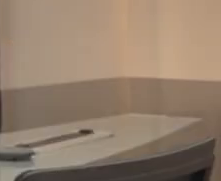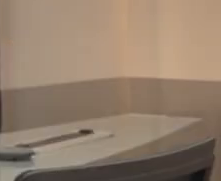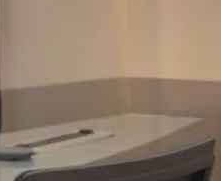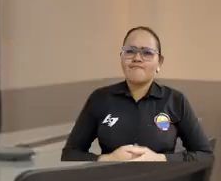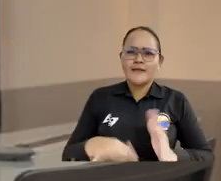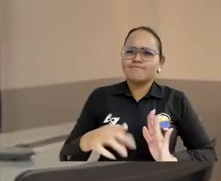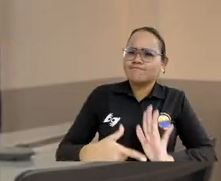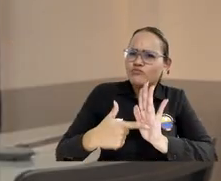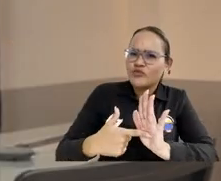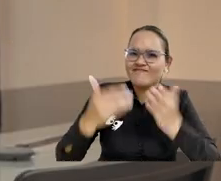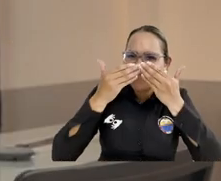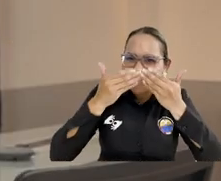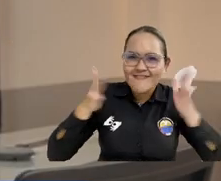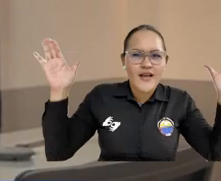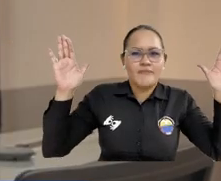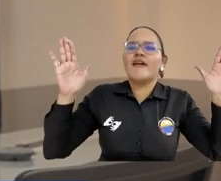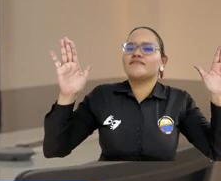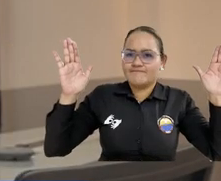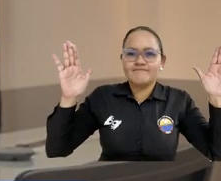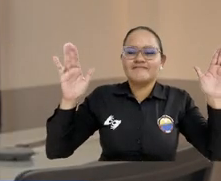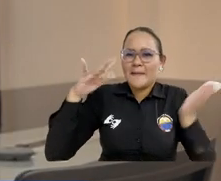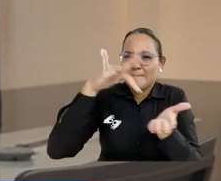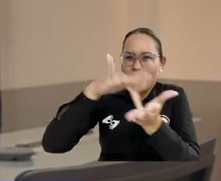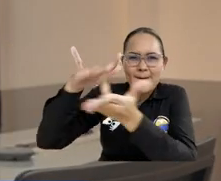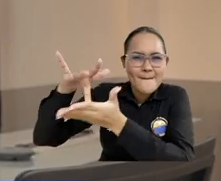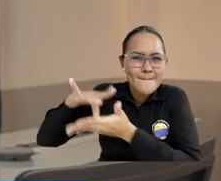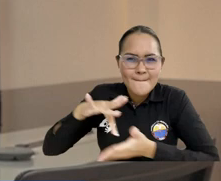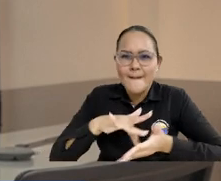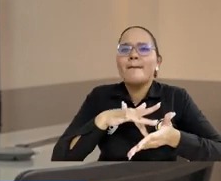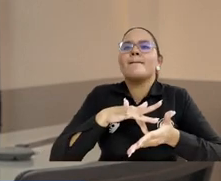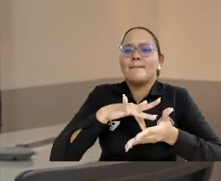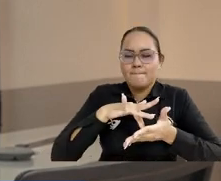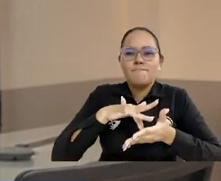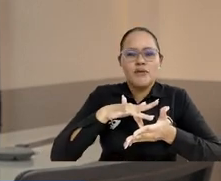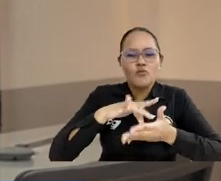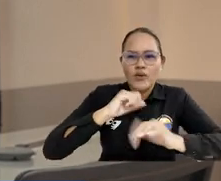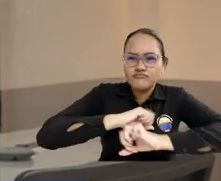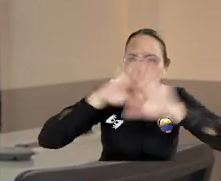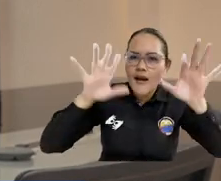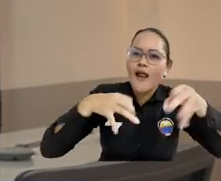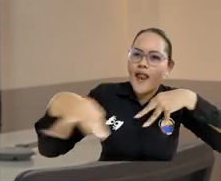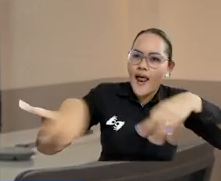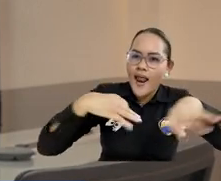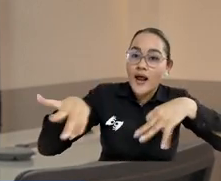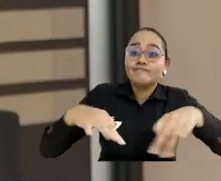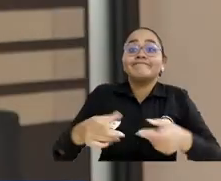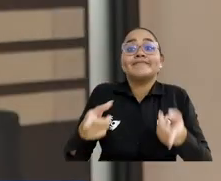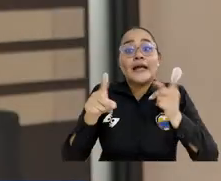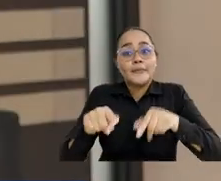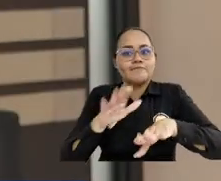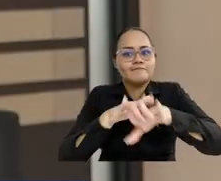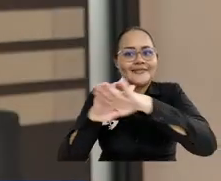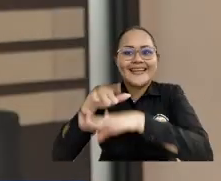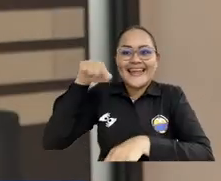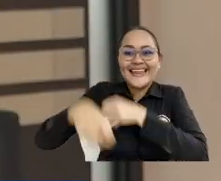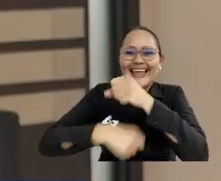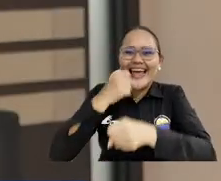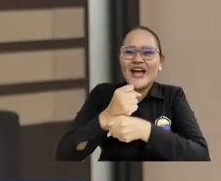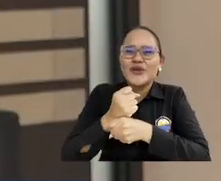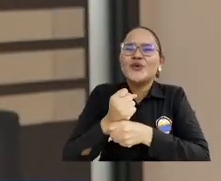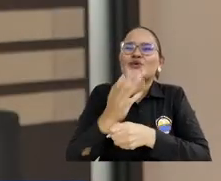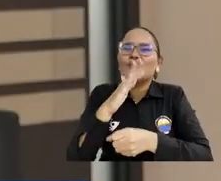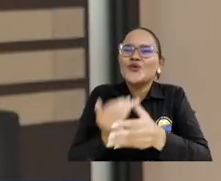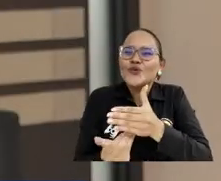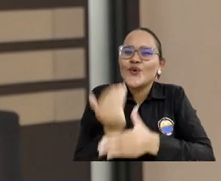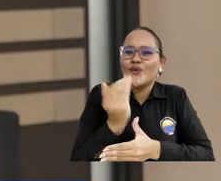Se ha garantizado la transparencia, imparcialidad y participación democrática de la comunidad universitaria, haciendo la salvedad de que